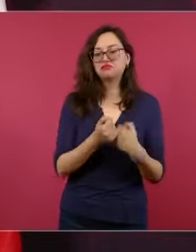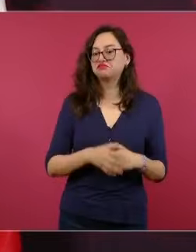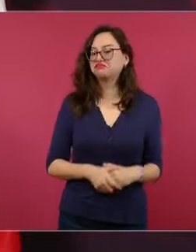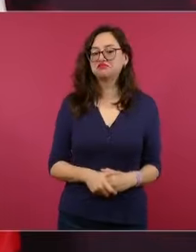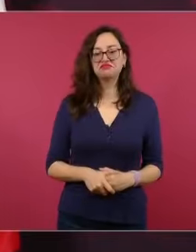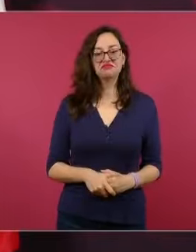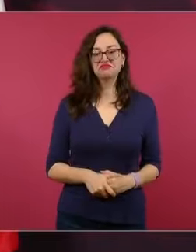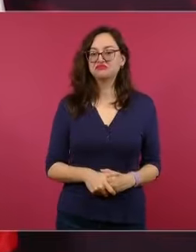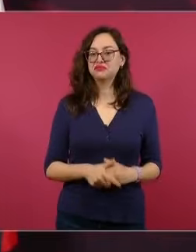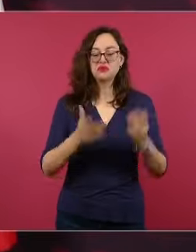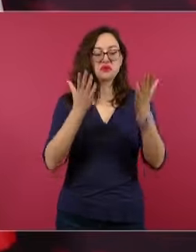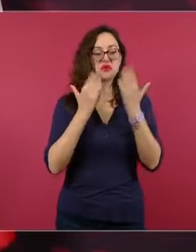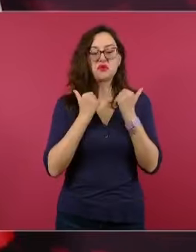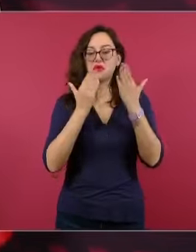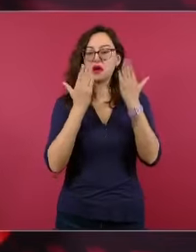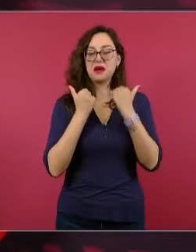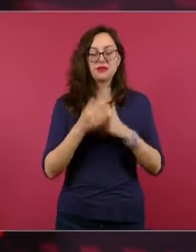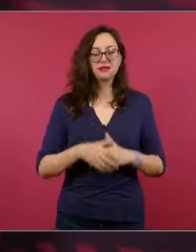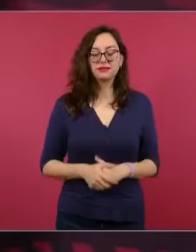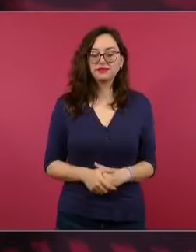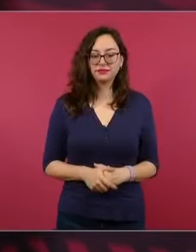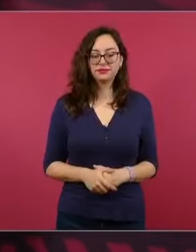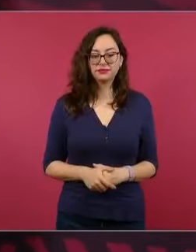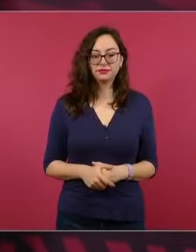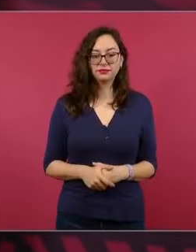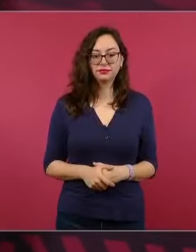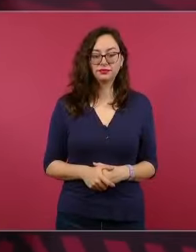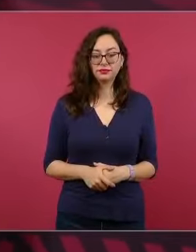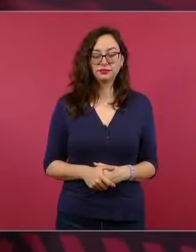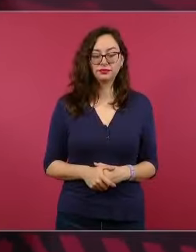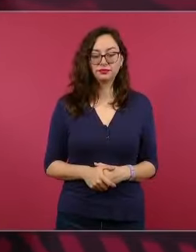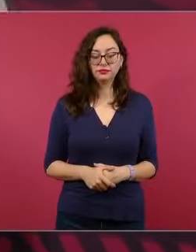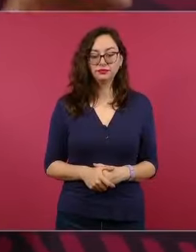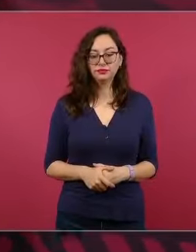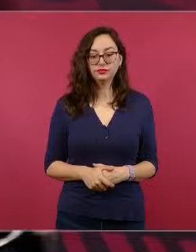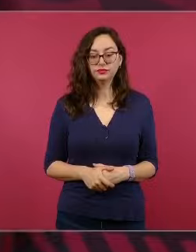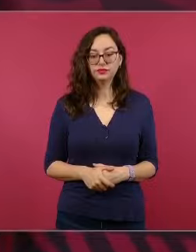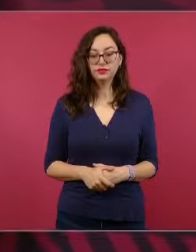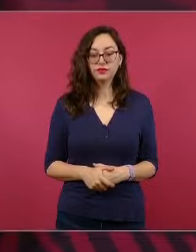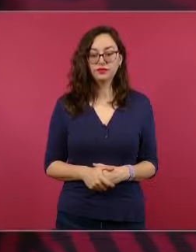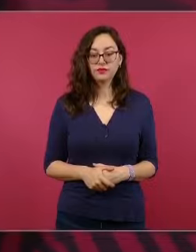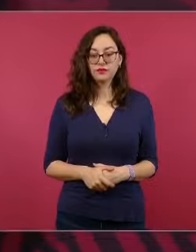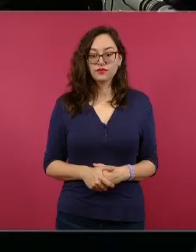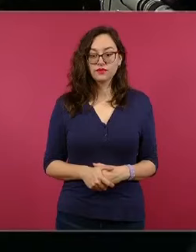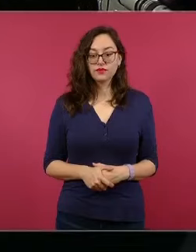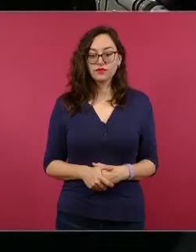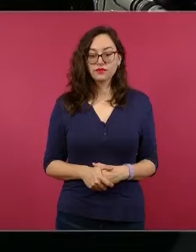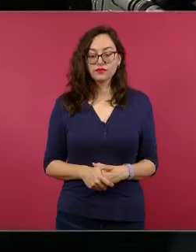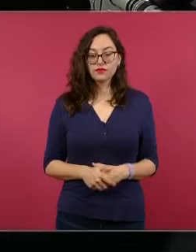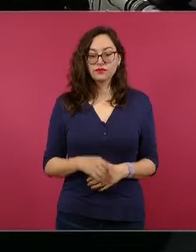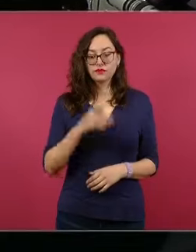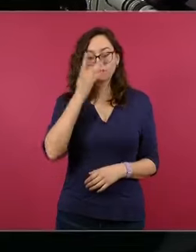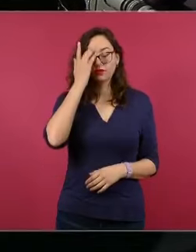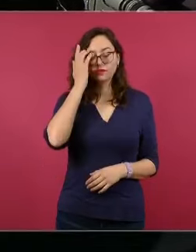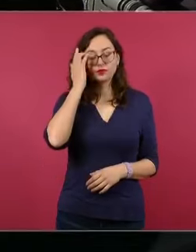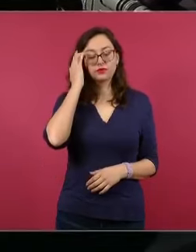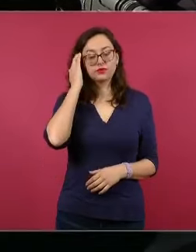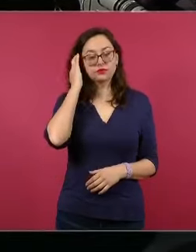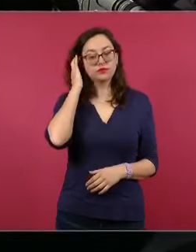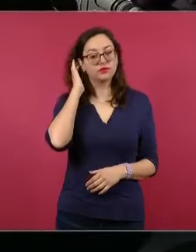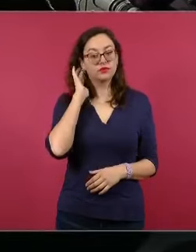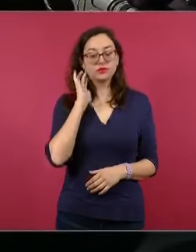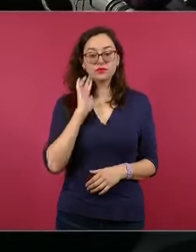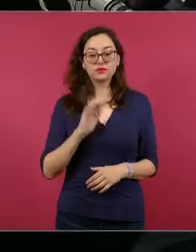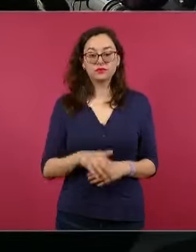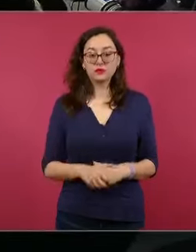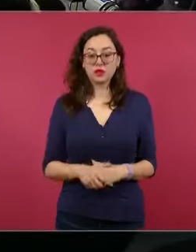el mundo algo así ningún país proporcionalmente